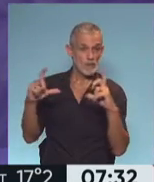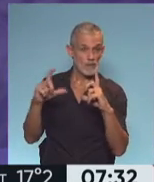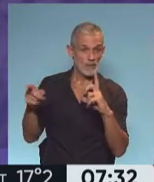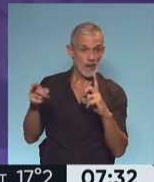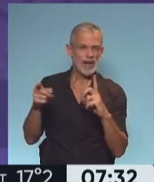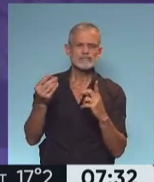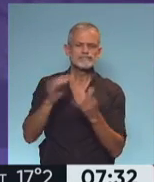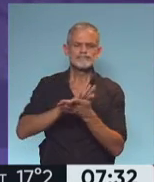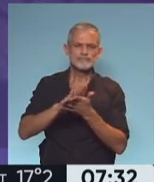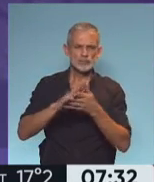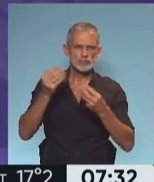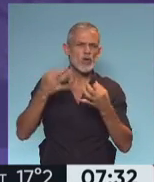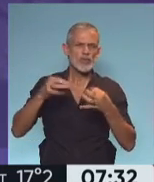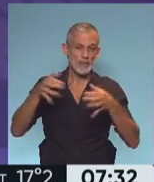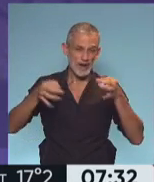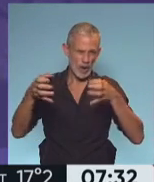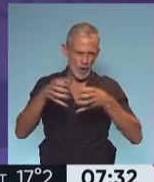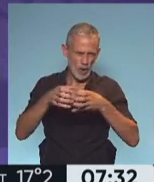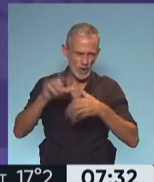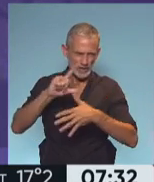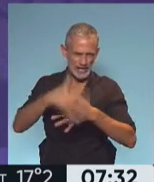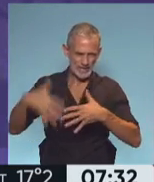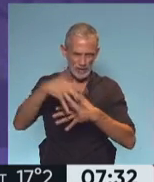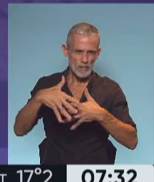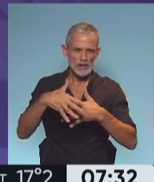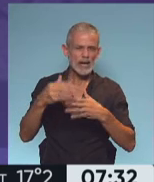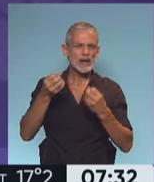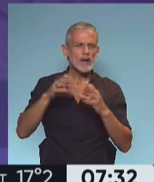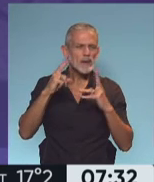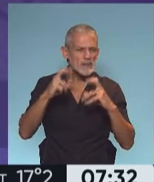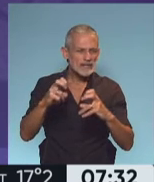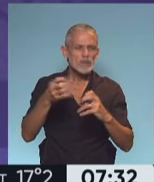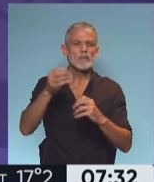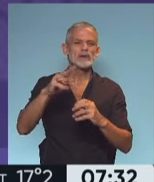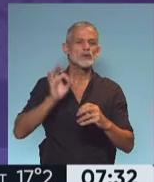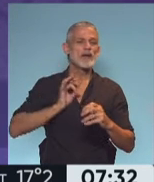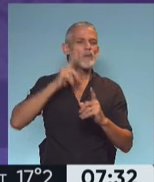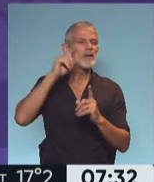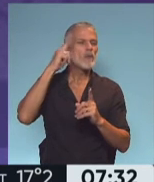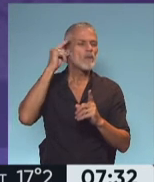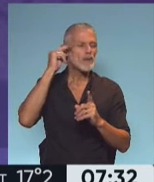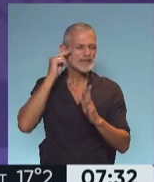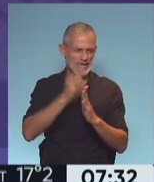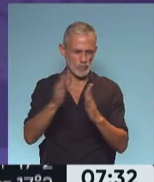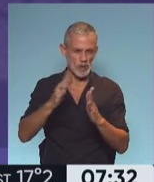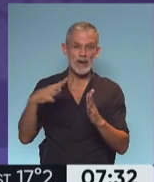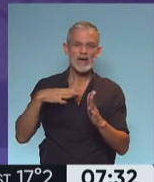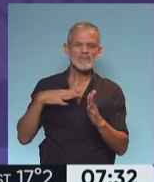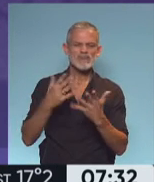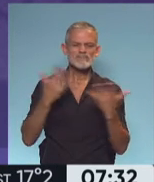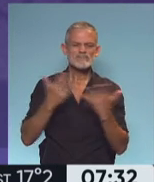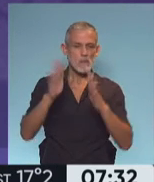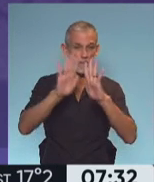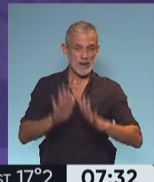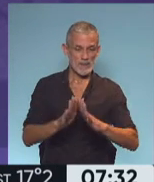la corte interamericana básicamente la causa que decíamos fue iniciar el 99 básicamente falta de previsión